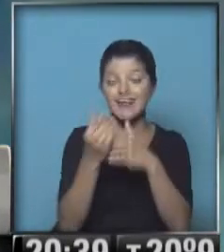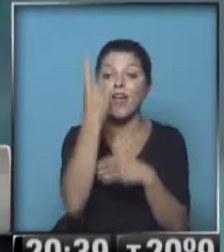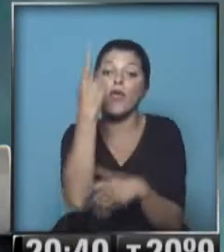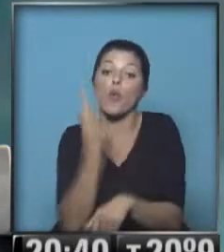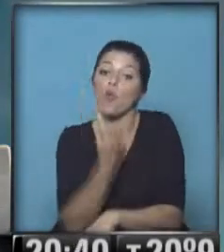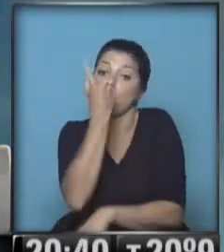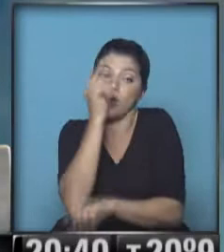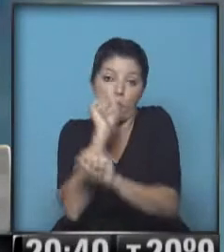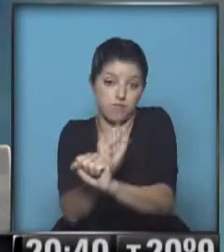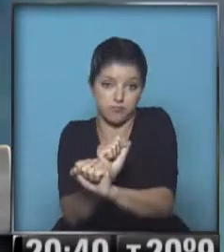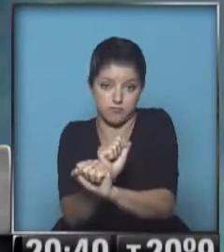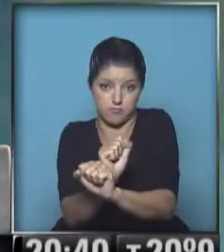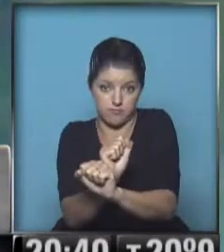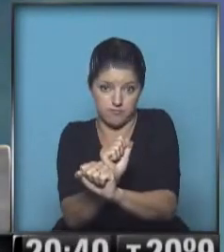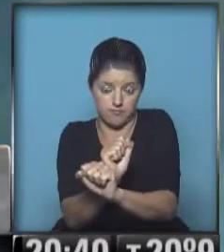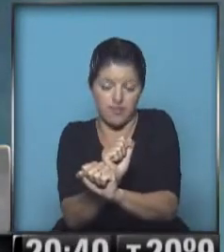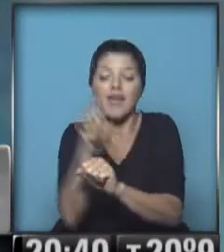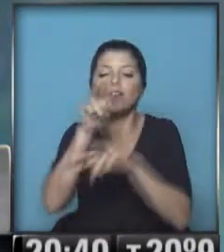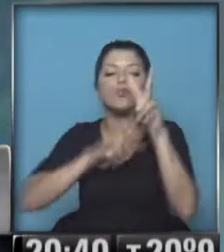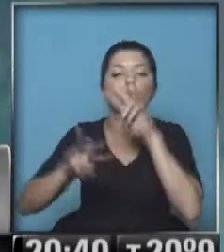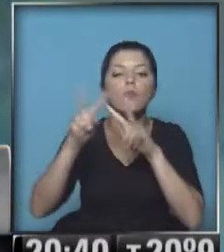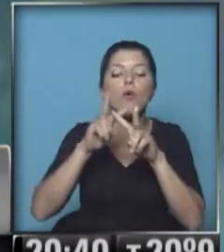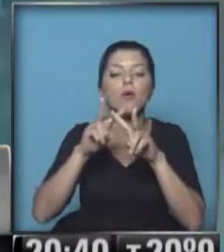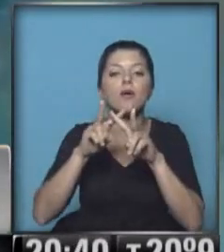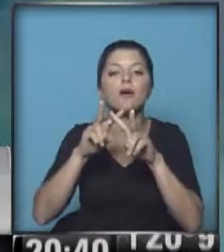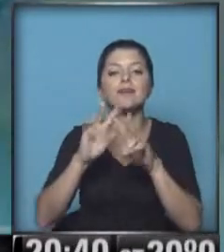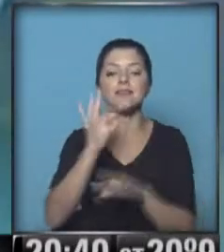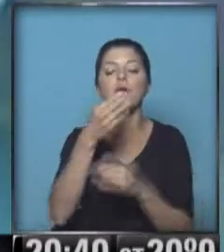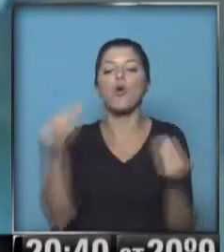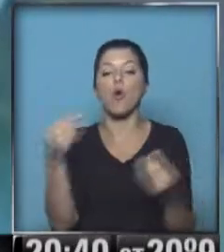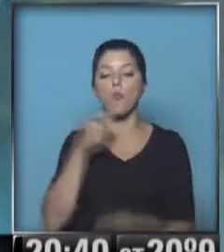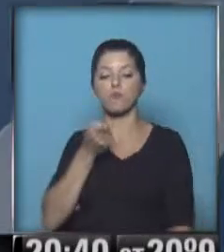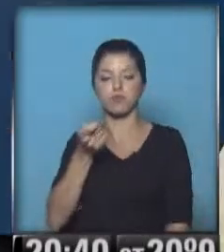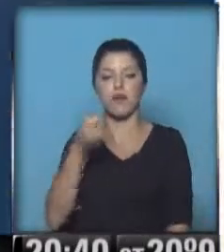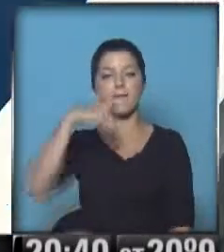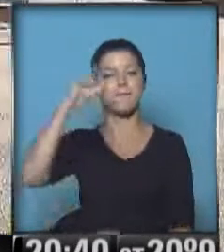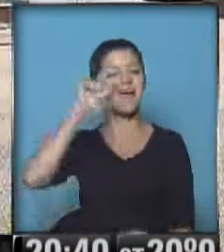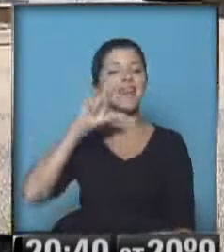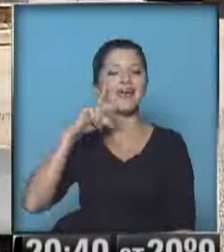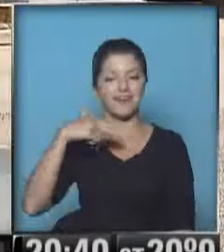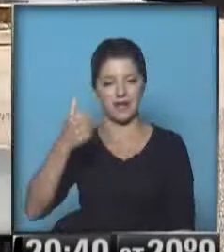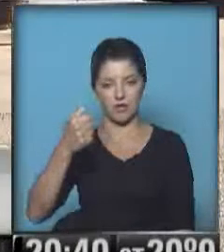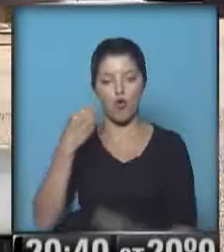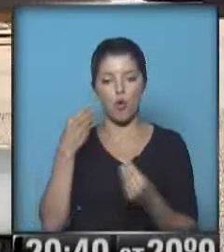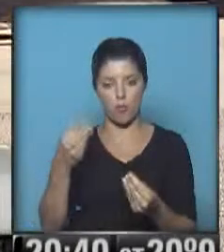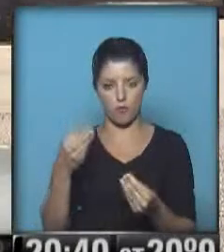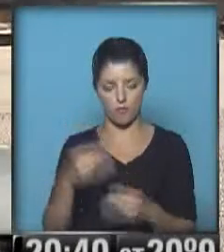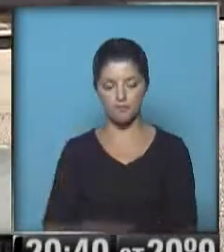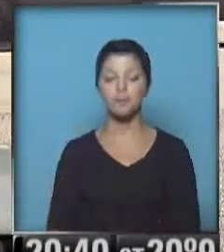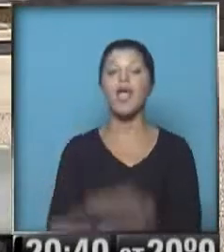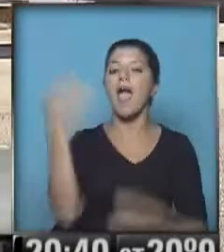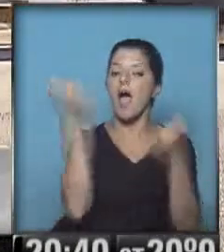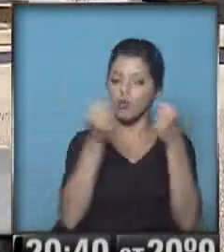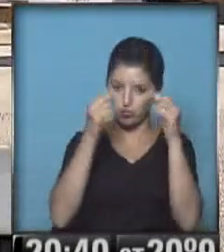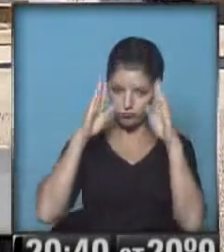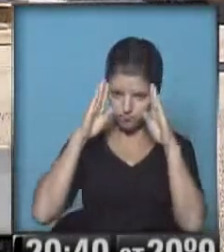detenido por el homicidio. Se busca determinar dónde asesinaron a la adolescente. Autos en la